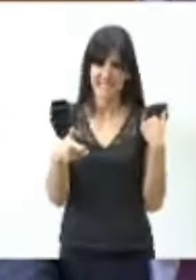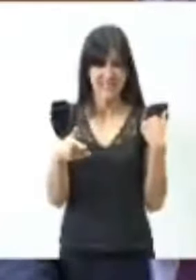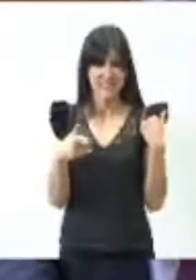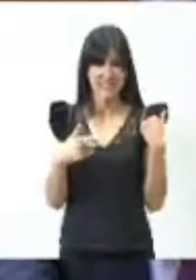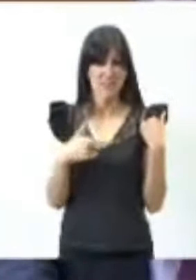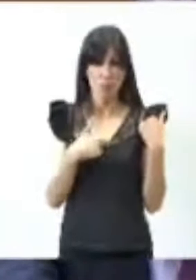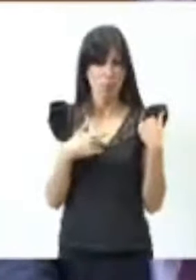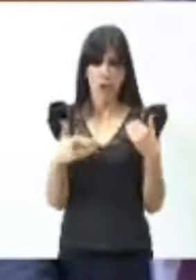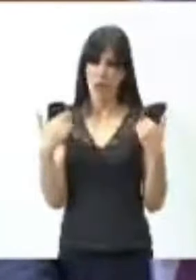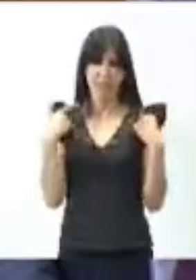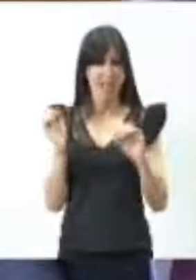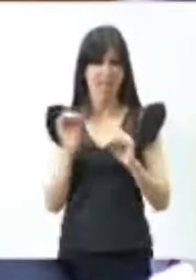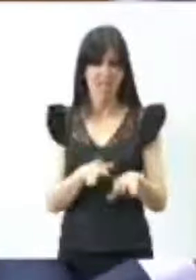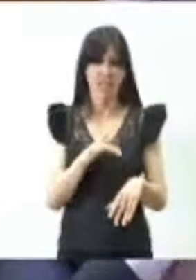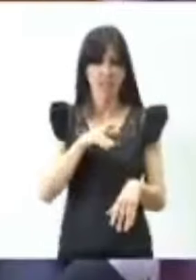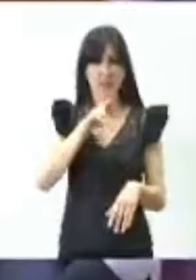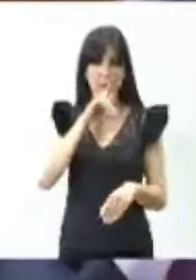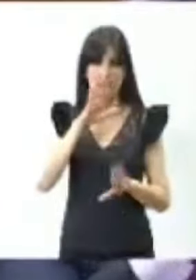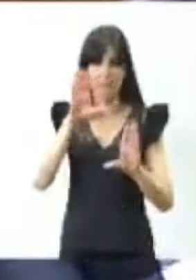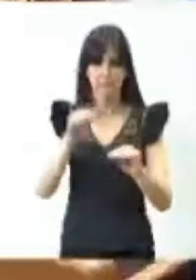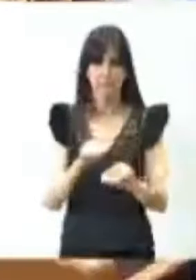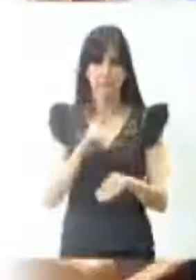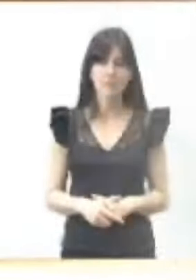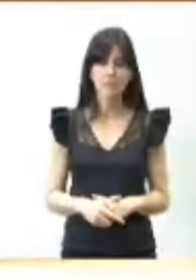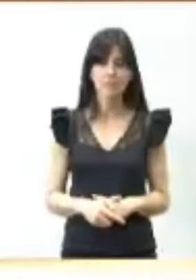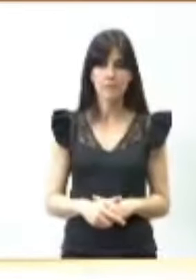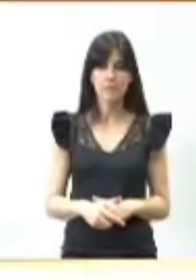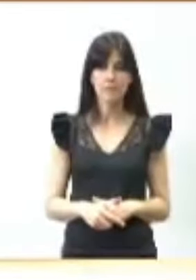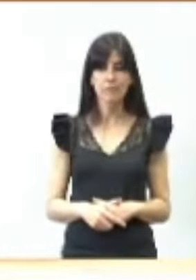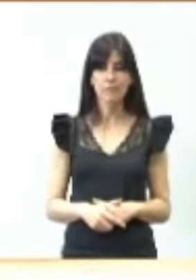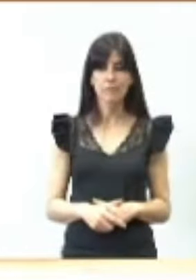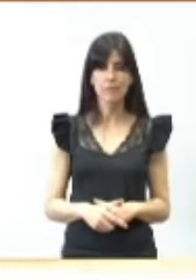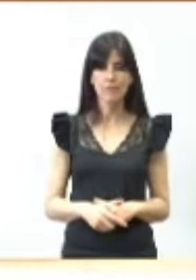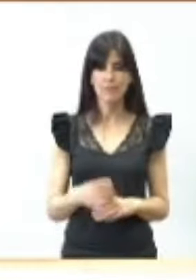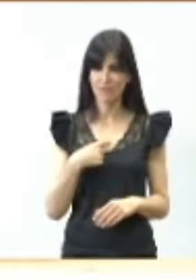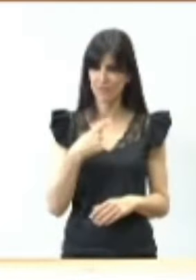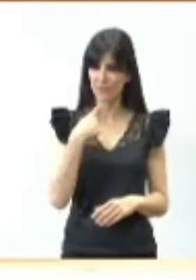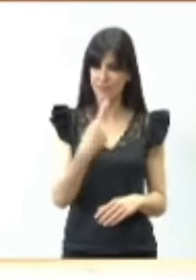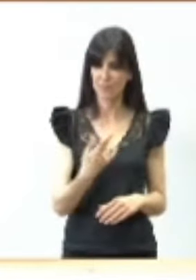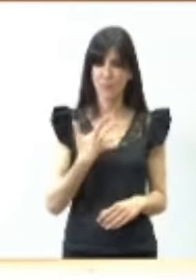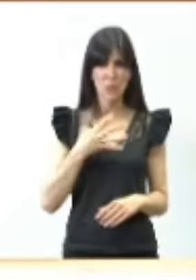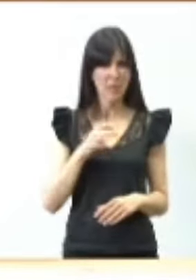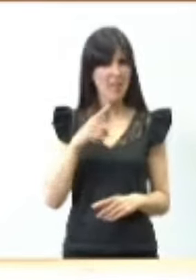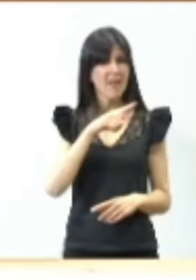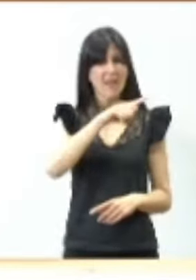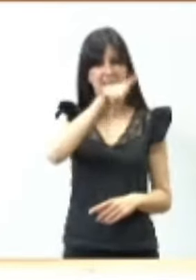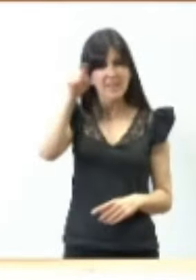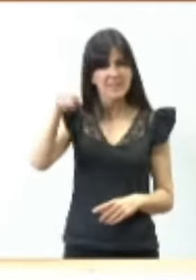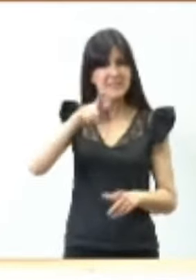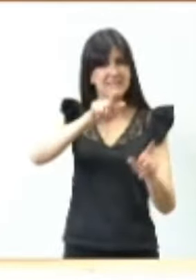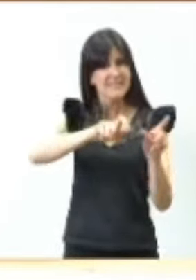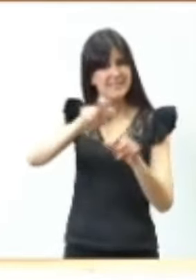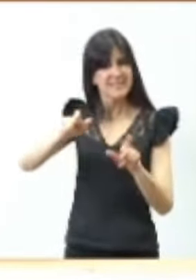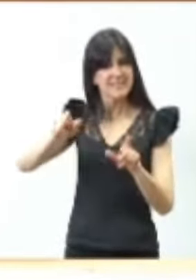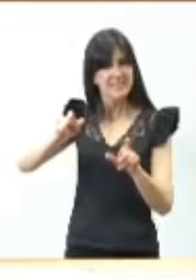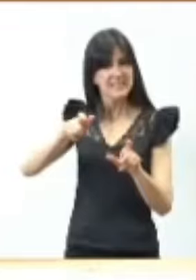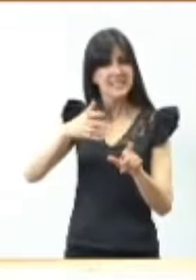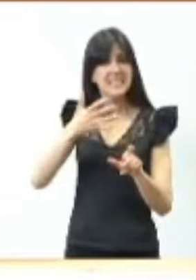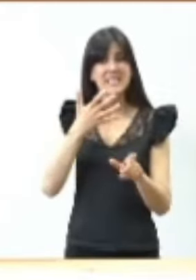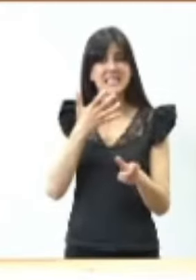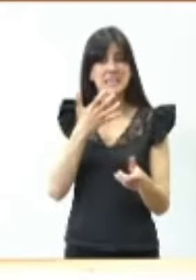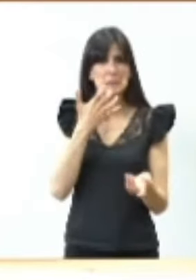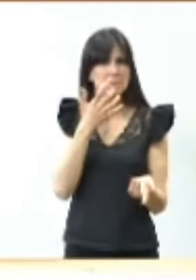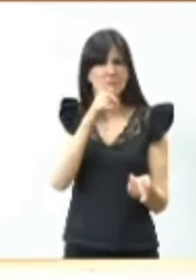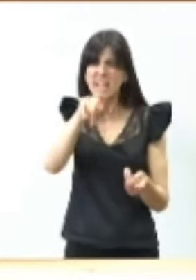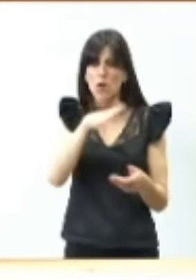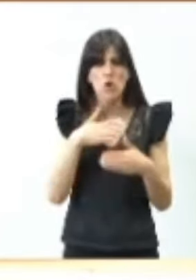que... Gracias, señoría. Yo doy la posibilidad a todos y cada uno de sus señorías, sin